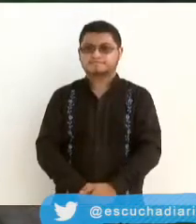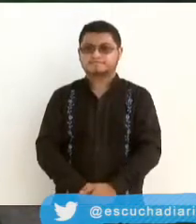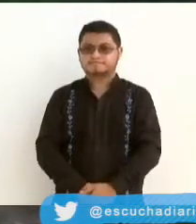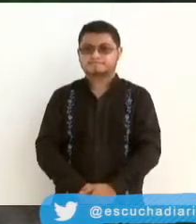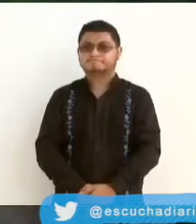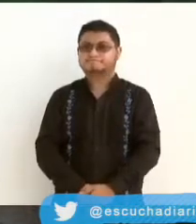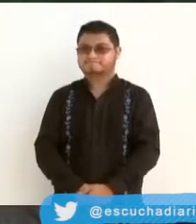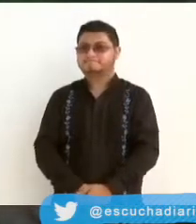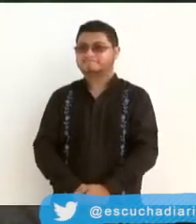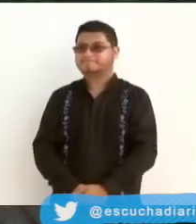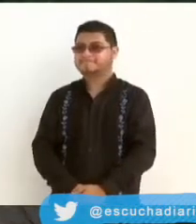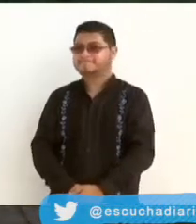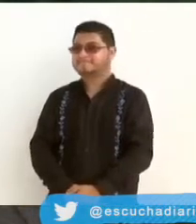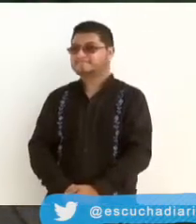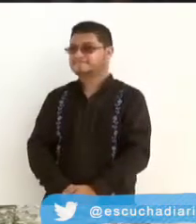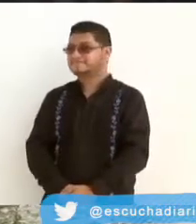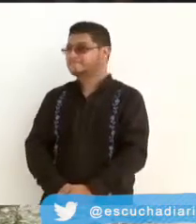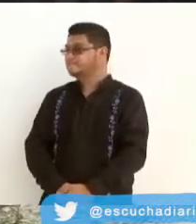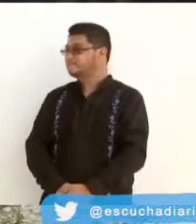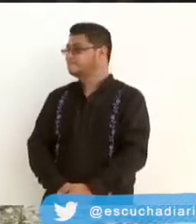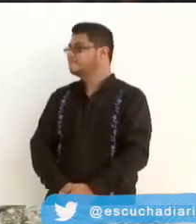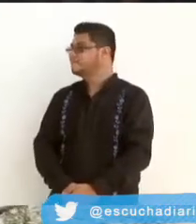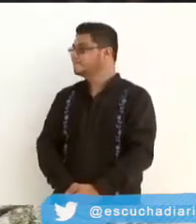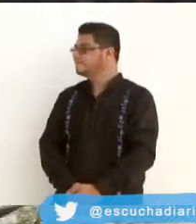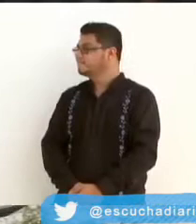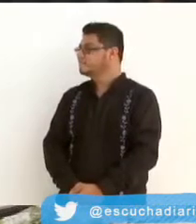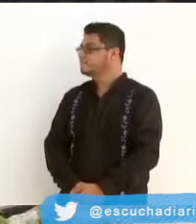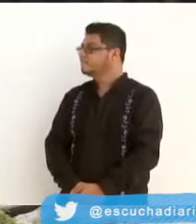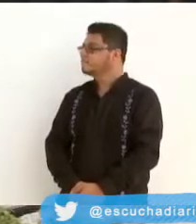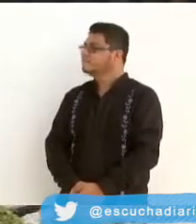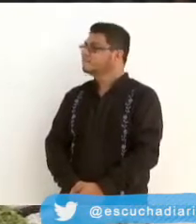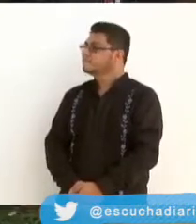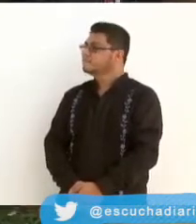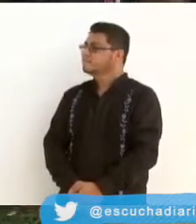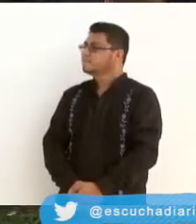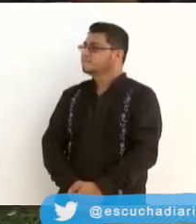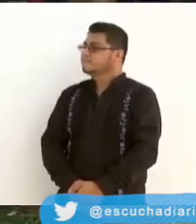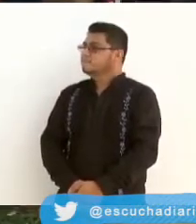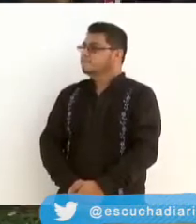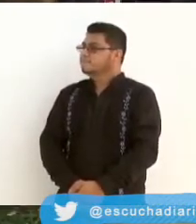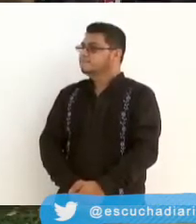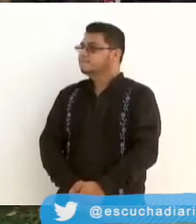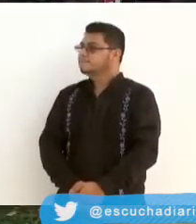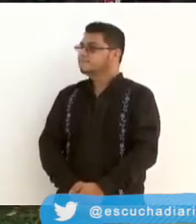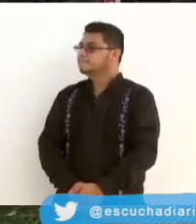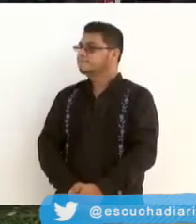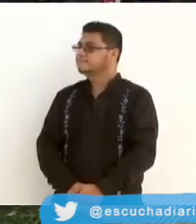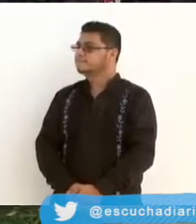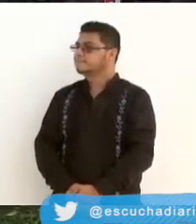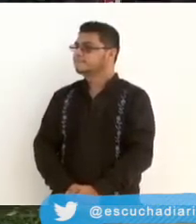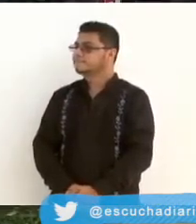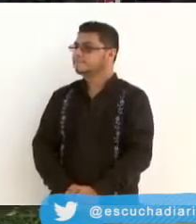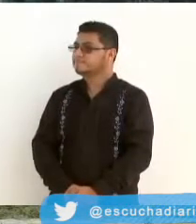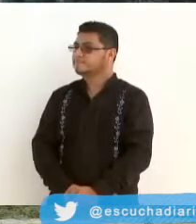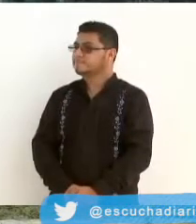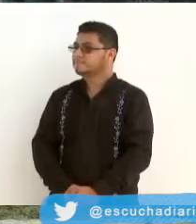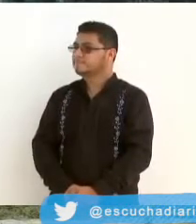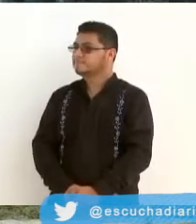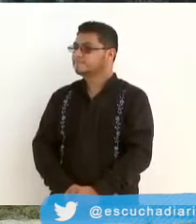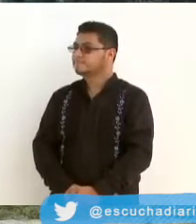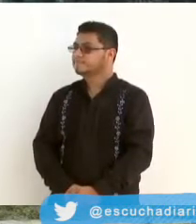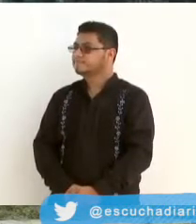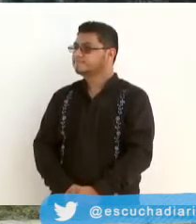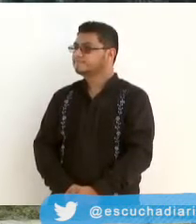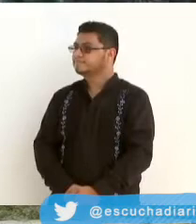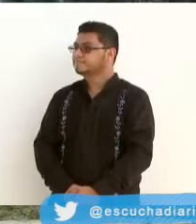En los albores del siglo XX, un tren llegó a romper el aislamiento de la comunidad de Adolfo Ruiz Cortines. Esta es una